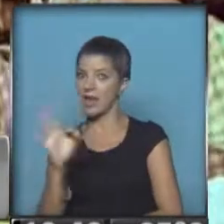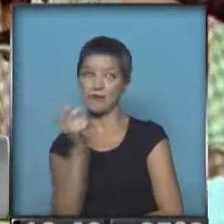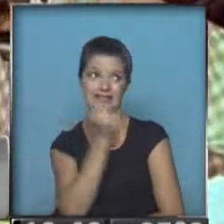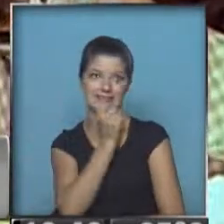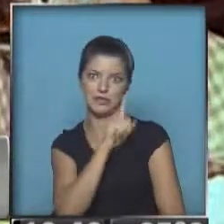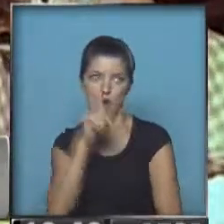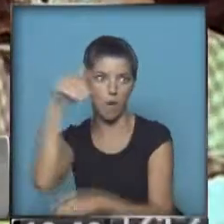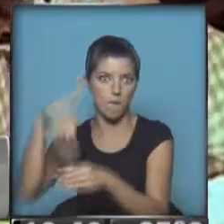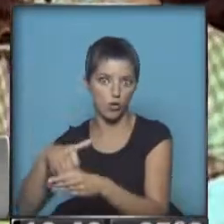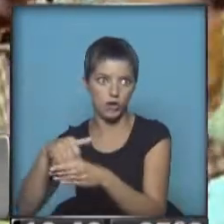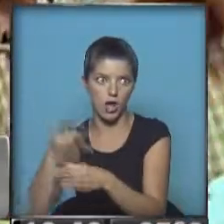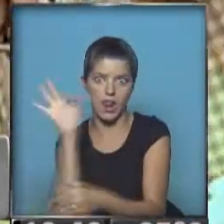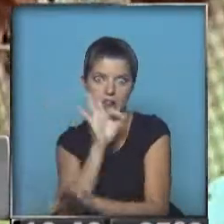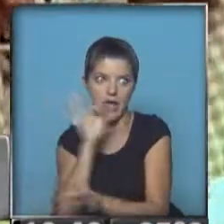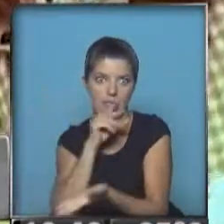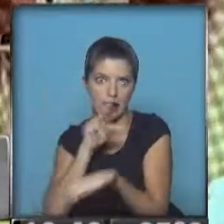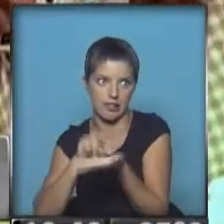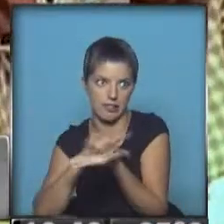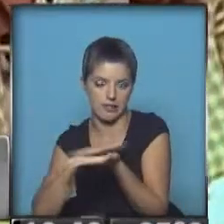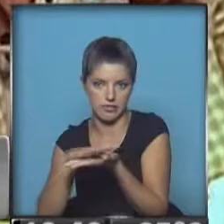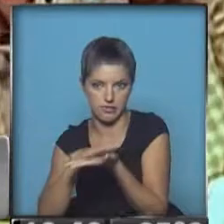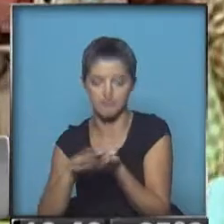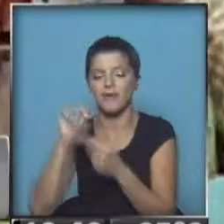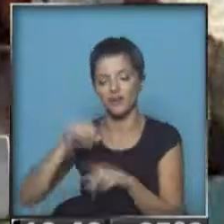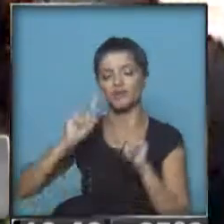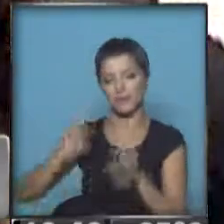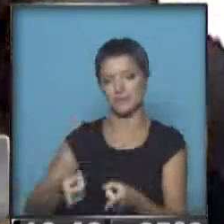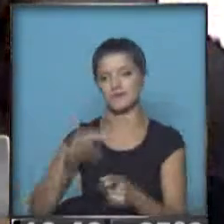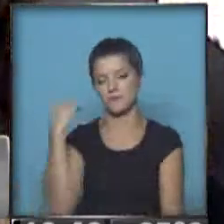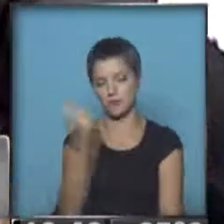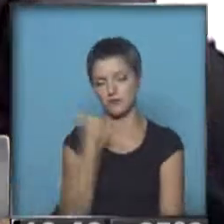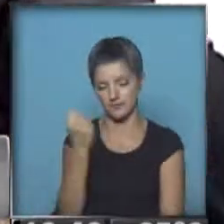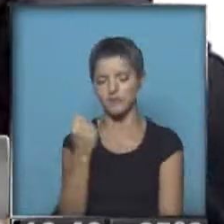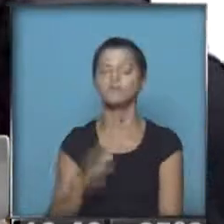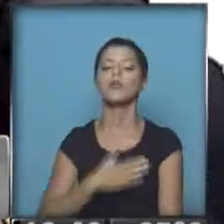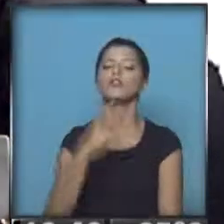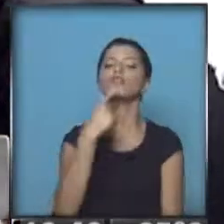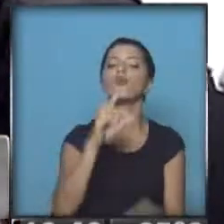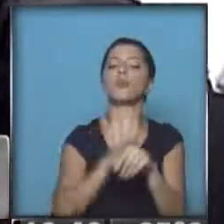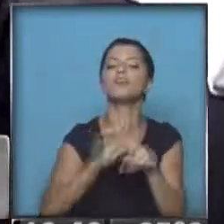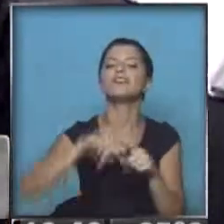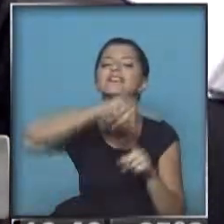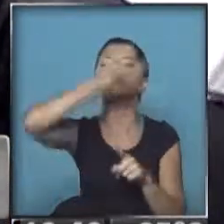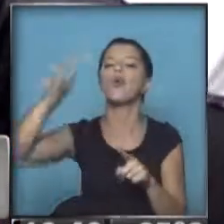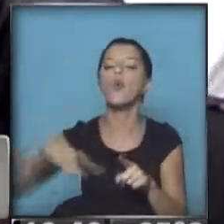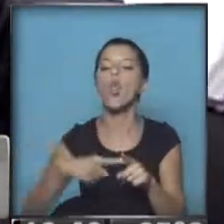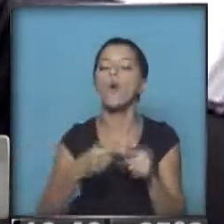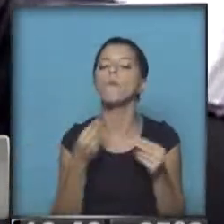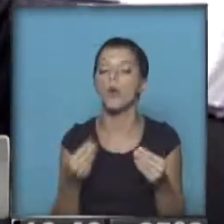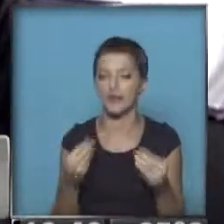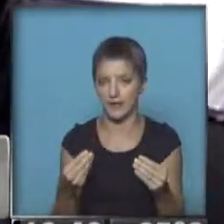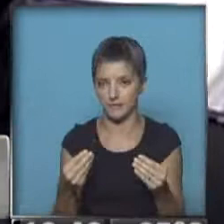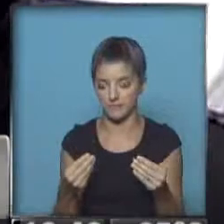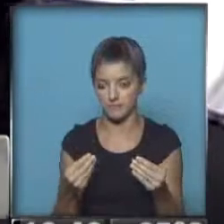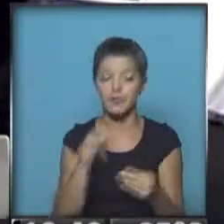no, no los votaría nadie. Esta es la otra cuestión también. Y digo que es circular, y digo que este